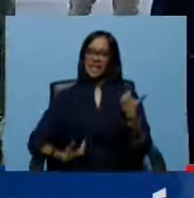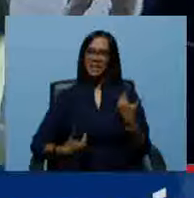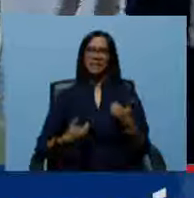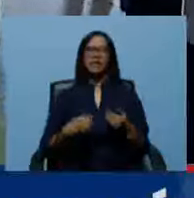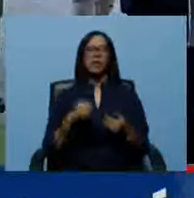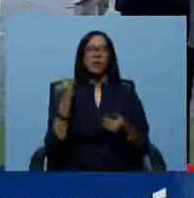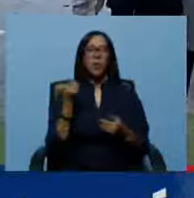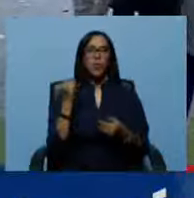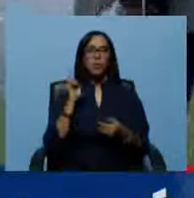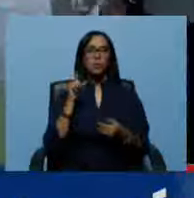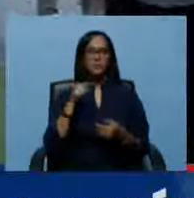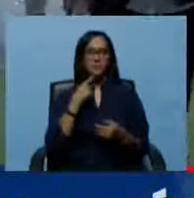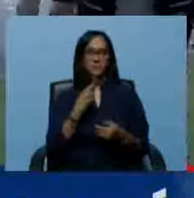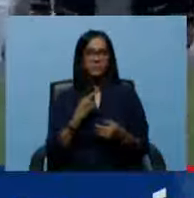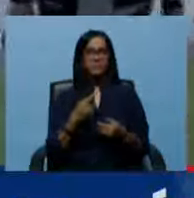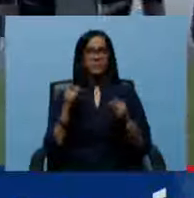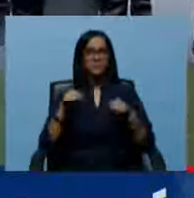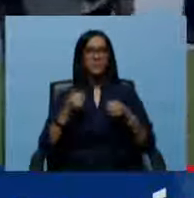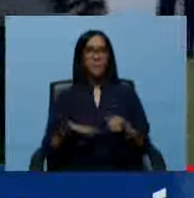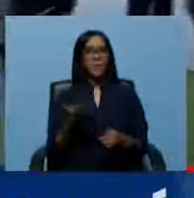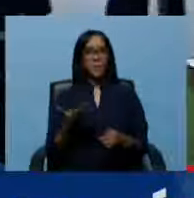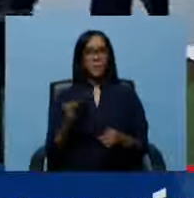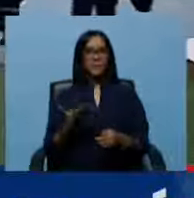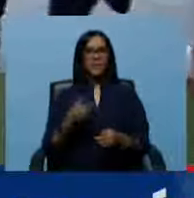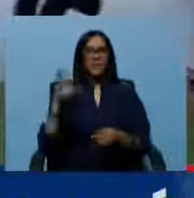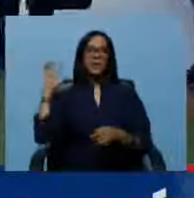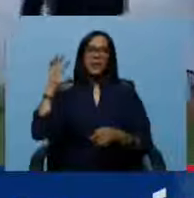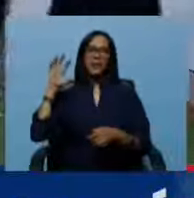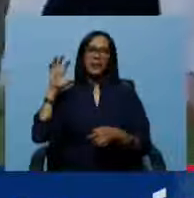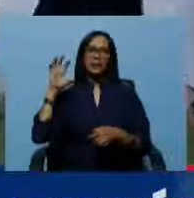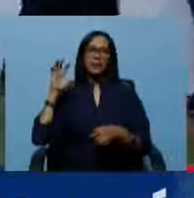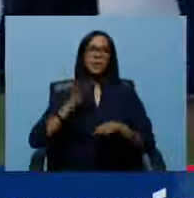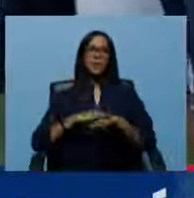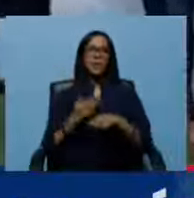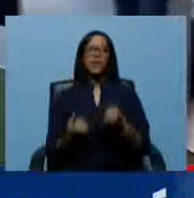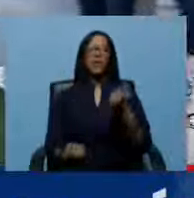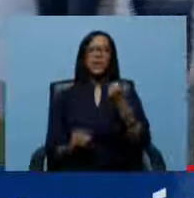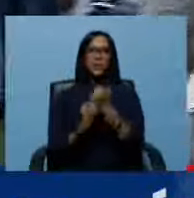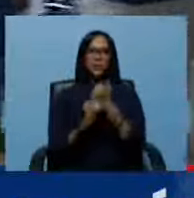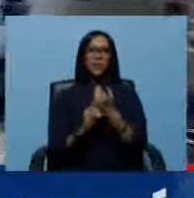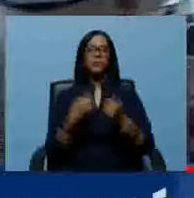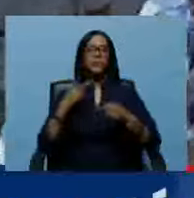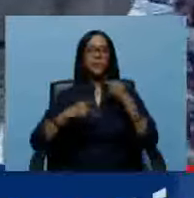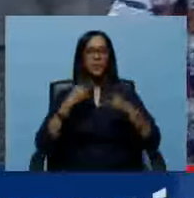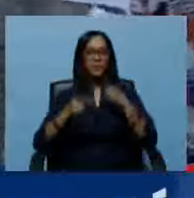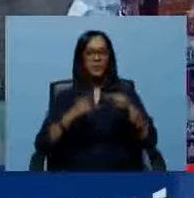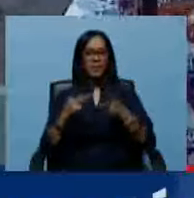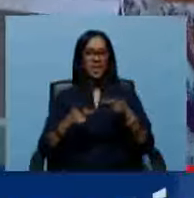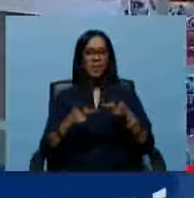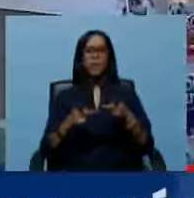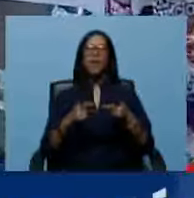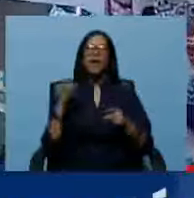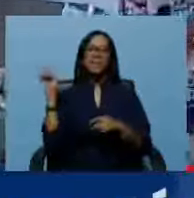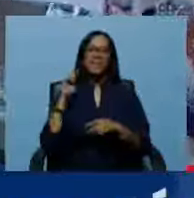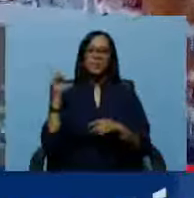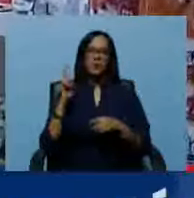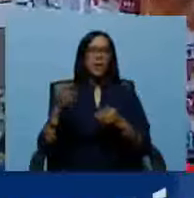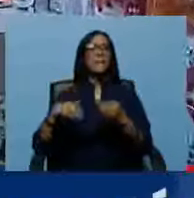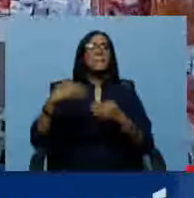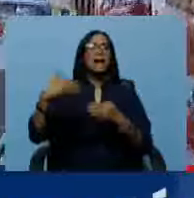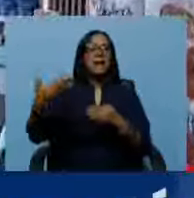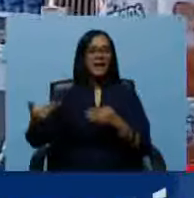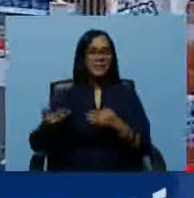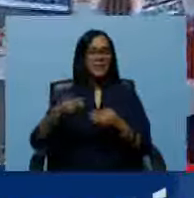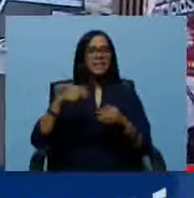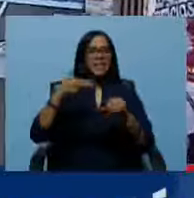es una actividad supremamente importante para el país porque es el impulso productivo de Venezuela más allá de la renta petrolera.